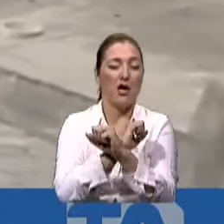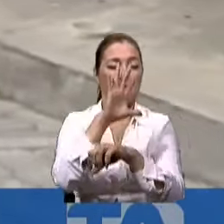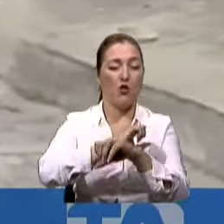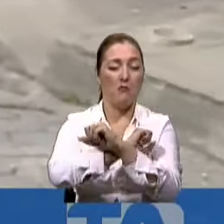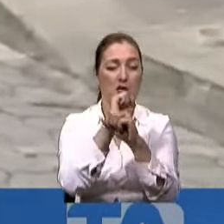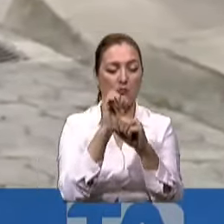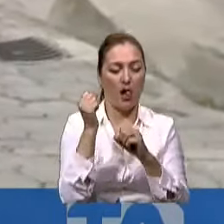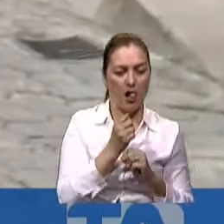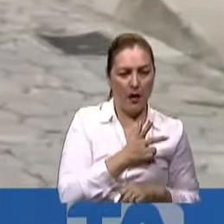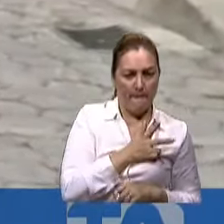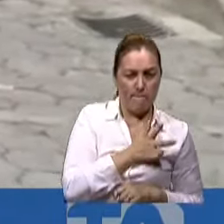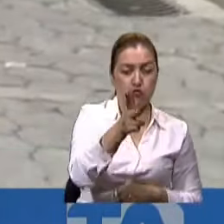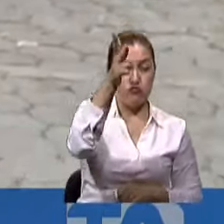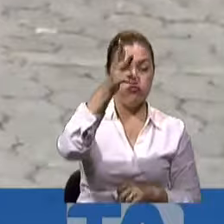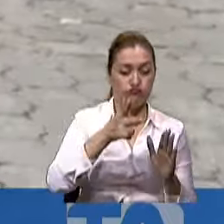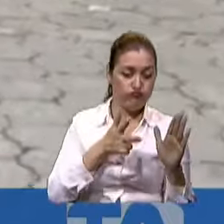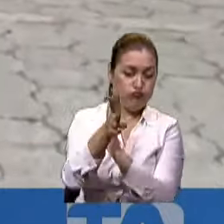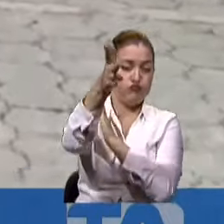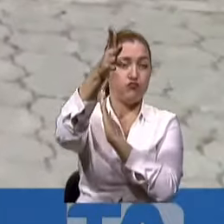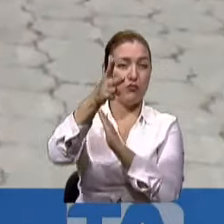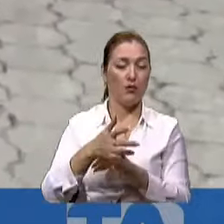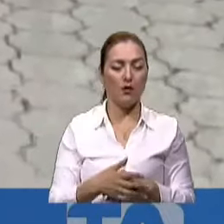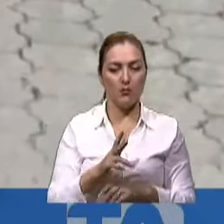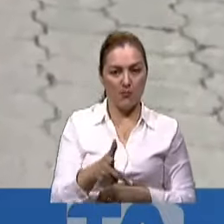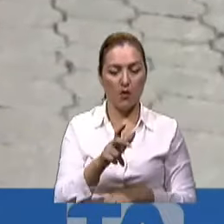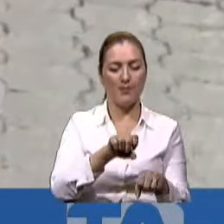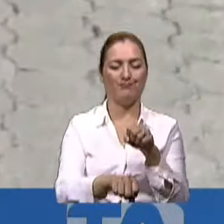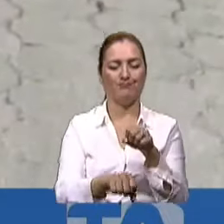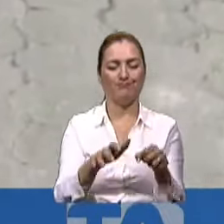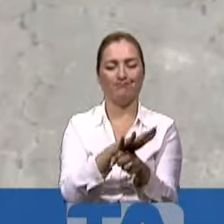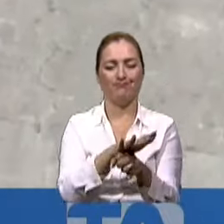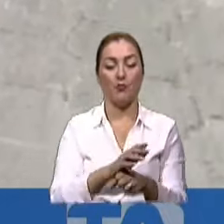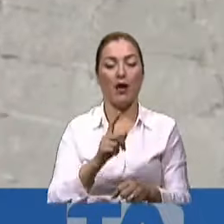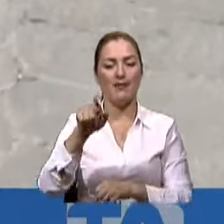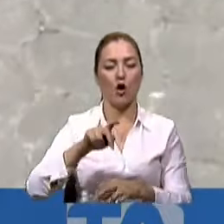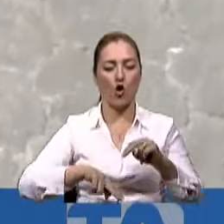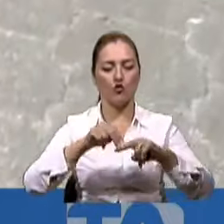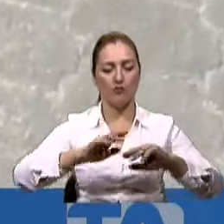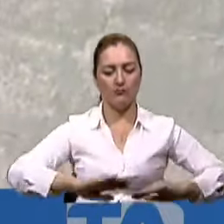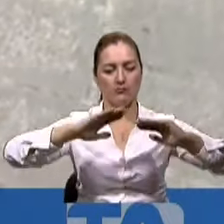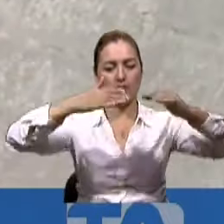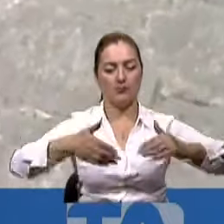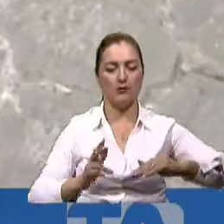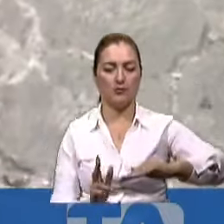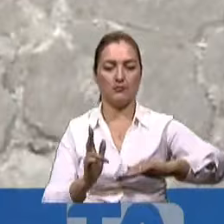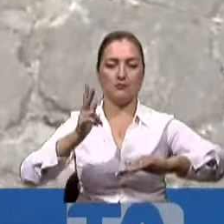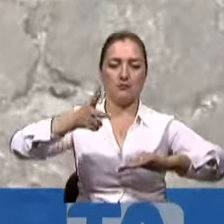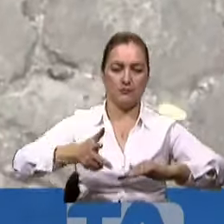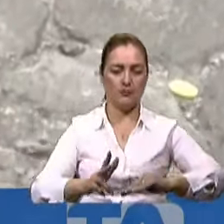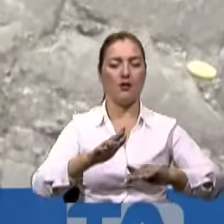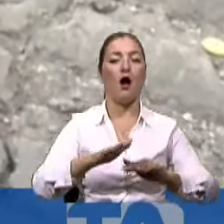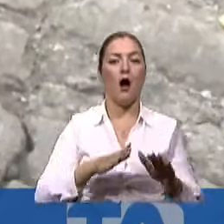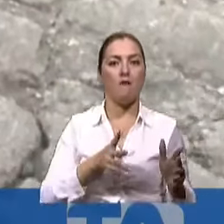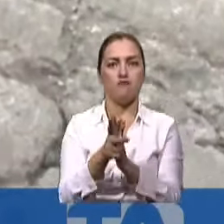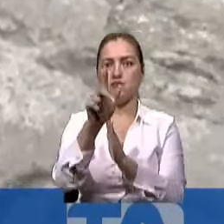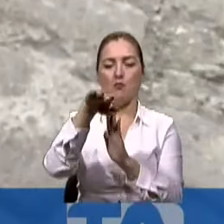mañana ya comienza el problema este, y vean, las calles están totalmente destruidas. Esto sin duda les está generando varios problemas, como